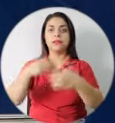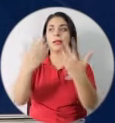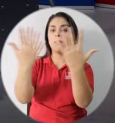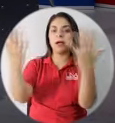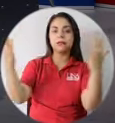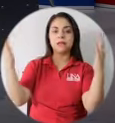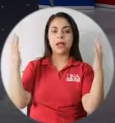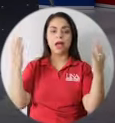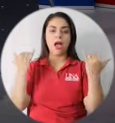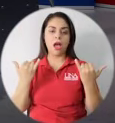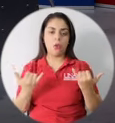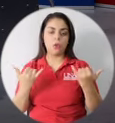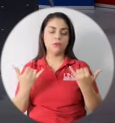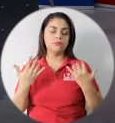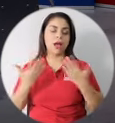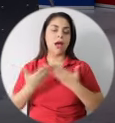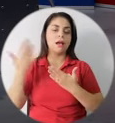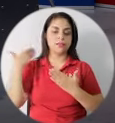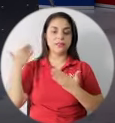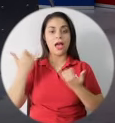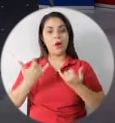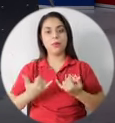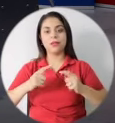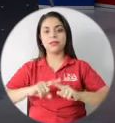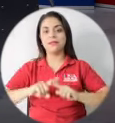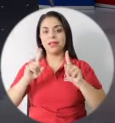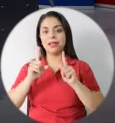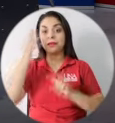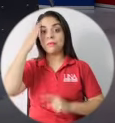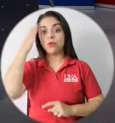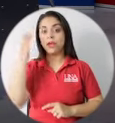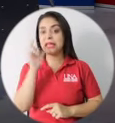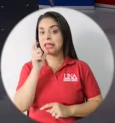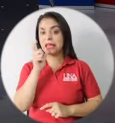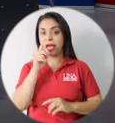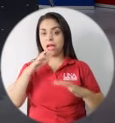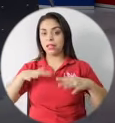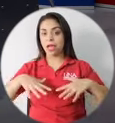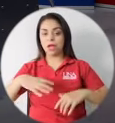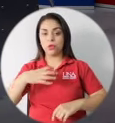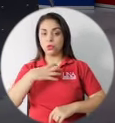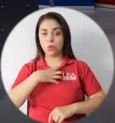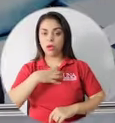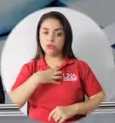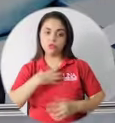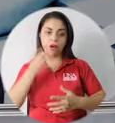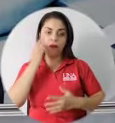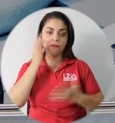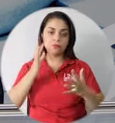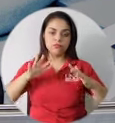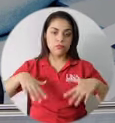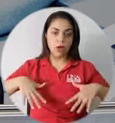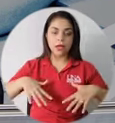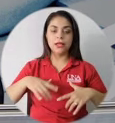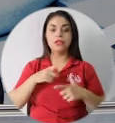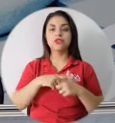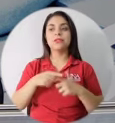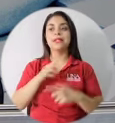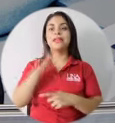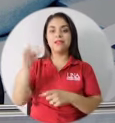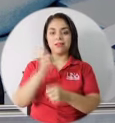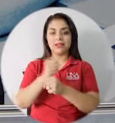¿verdad? Hoy lo vivimos muy diferente, ¿verdad? Porque quienes no eran dueños de cafetales, pues teníamos que participar también